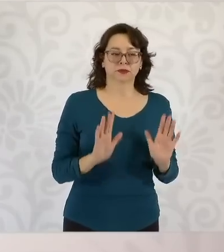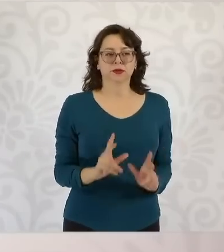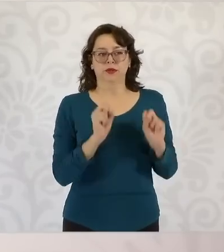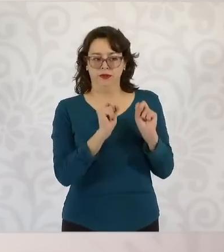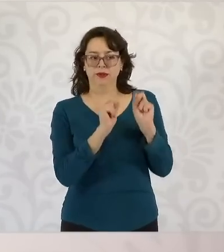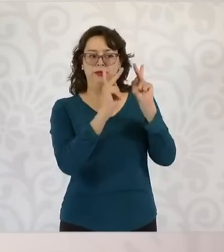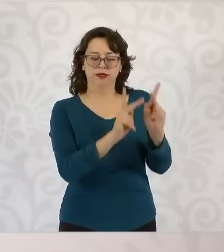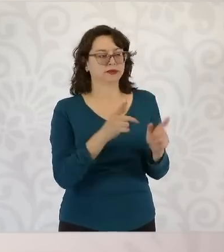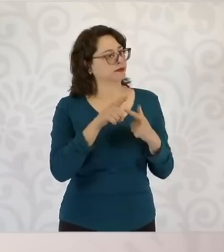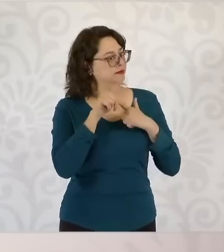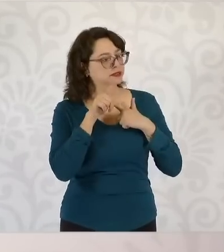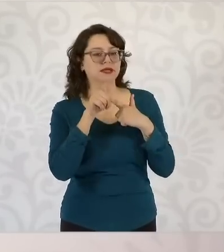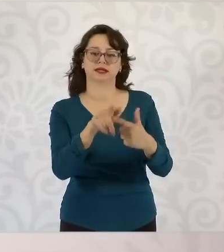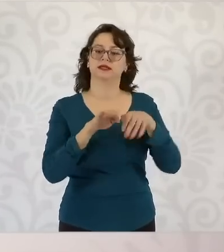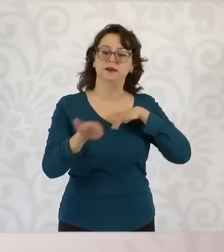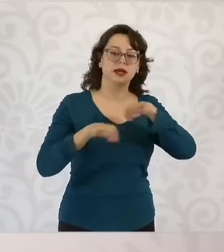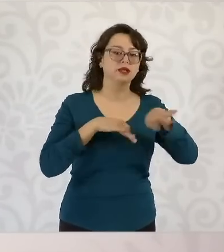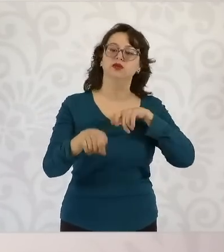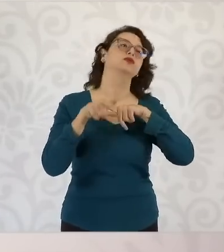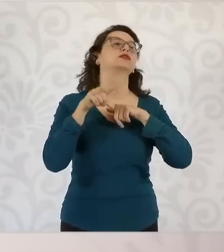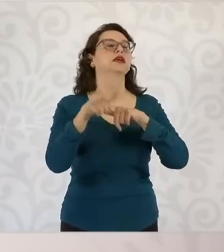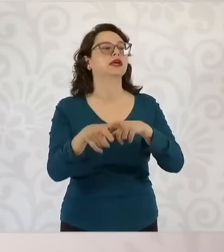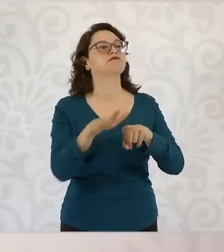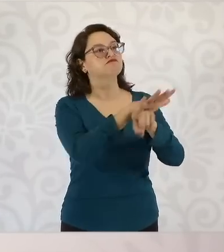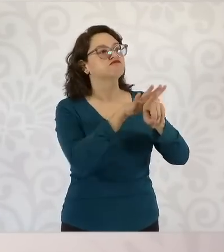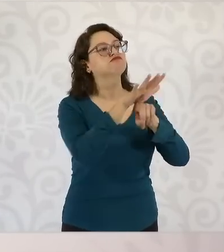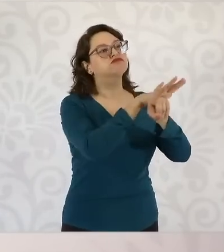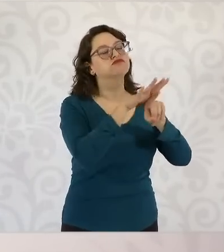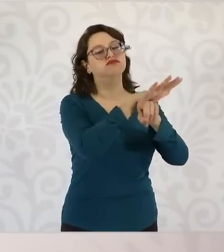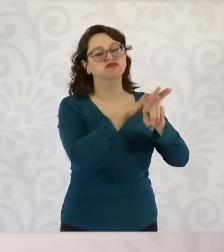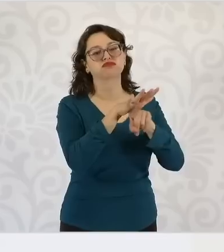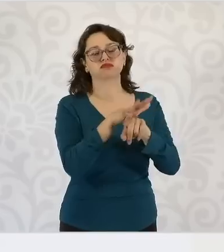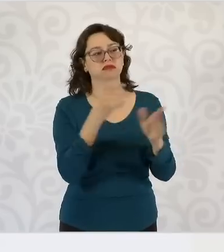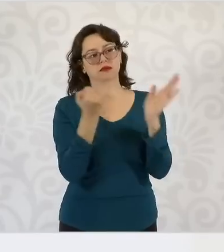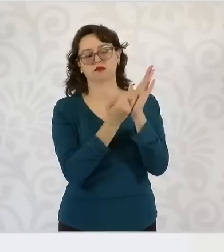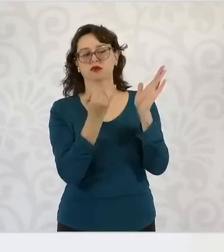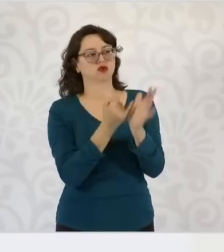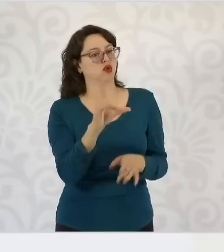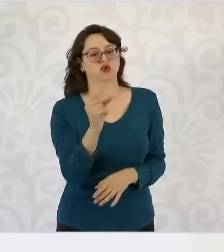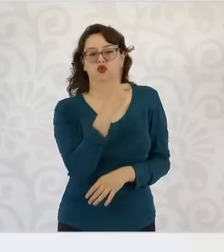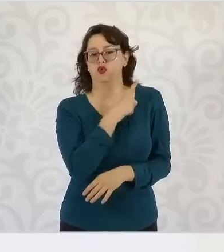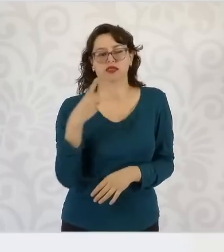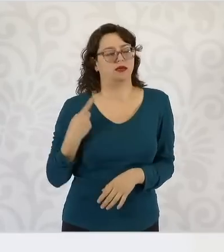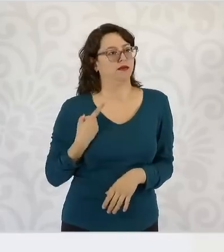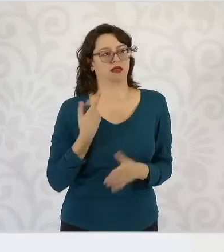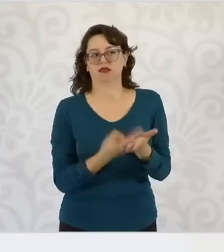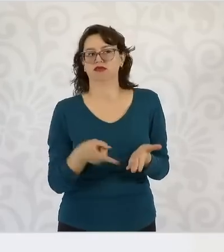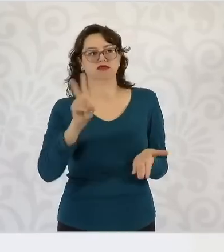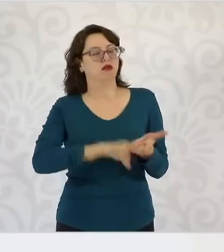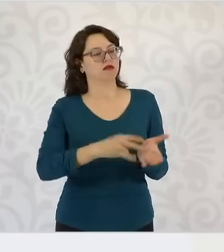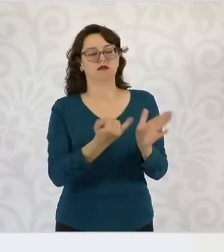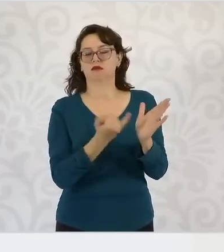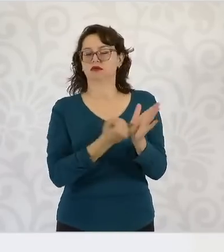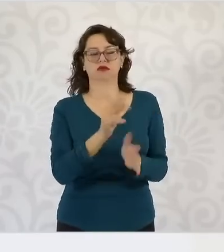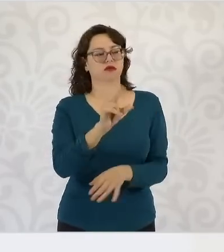reconocer y vamos a seguir trabajando para que no haya ningún impuesto a las remesas que envían nuestros